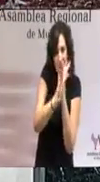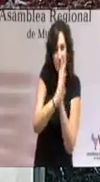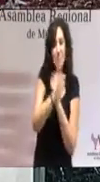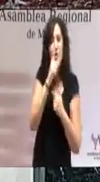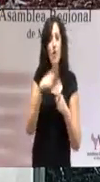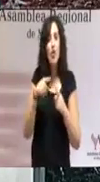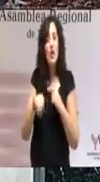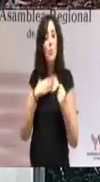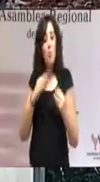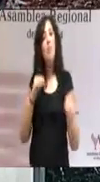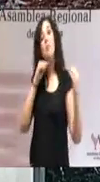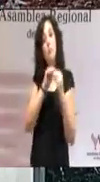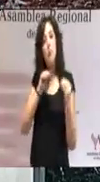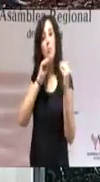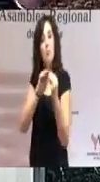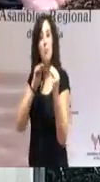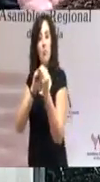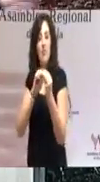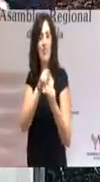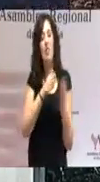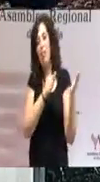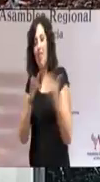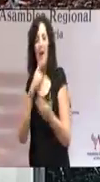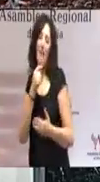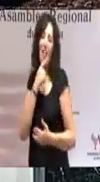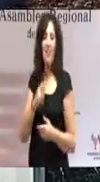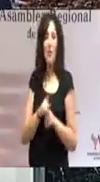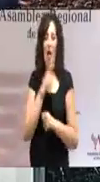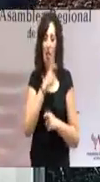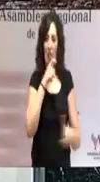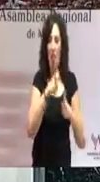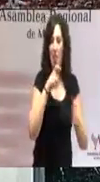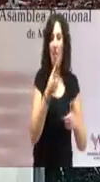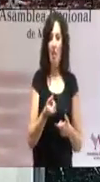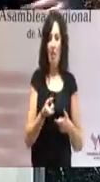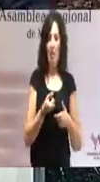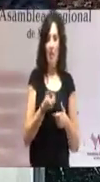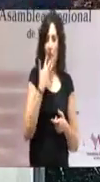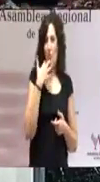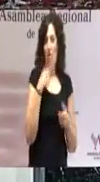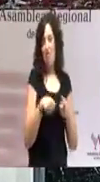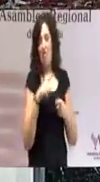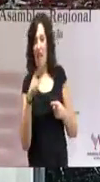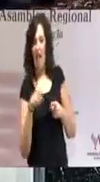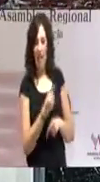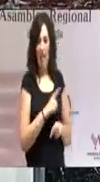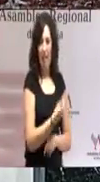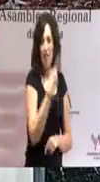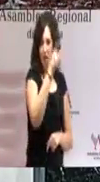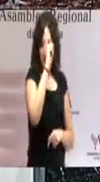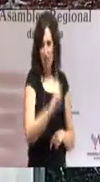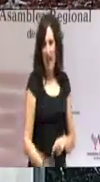ser puntos de encuentro. Y usted se va a lo fácil, a la descalificación, a esto tal, usted no sabe,